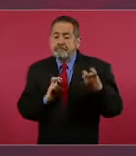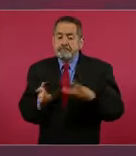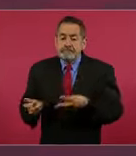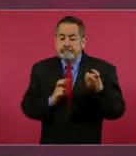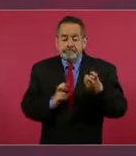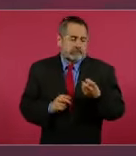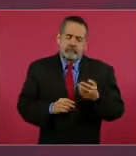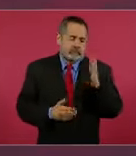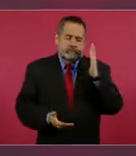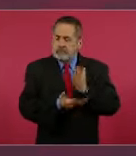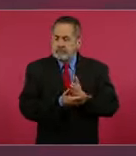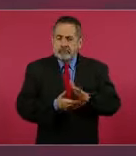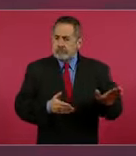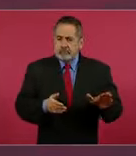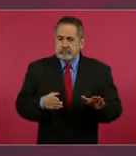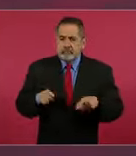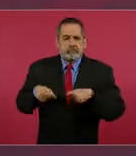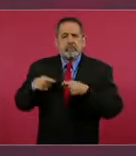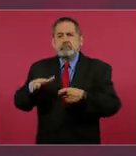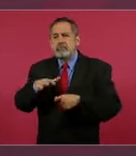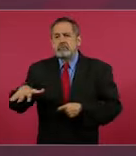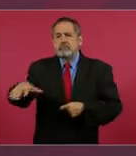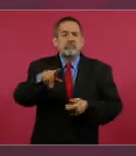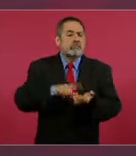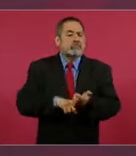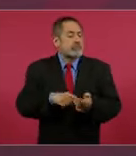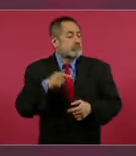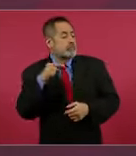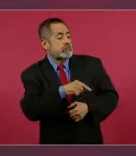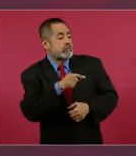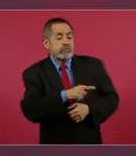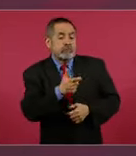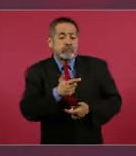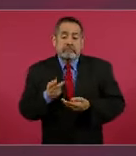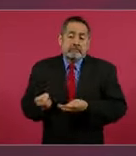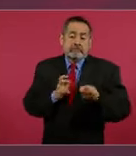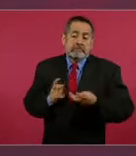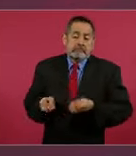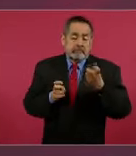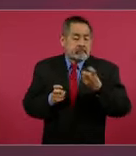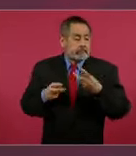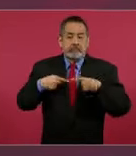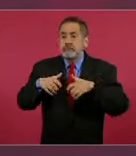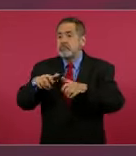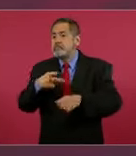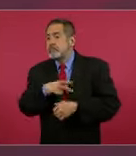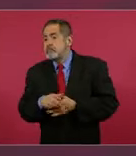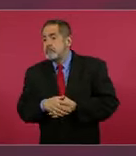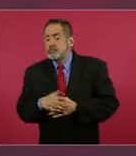pueblo, habiendo tanta pobreza en el país, y no hacer nada